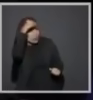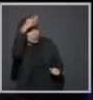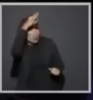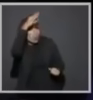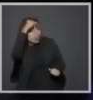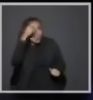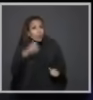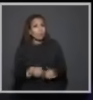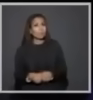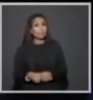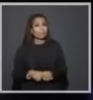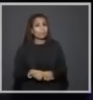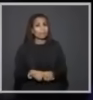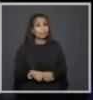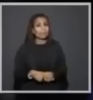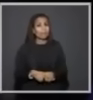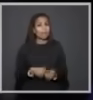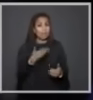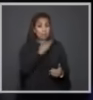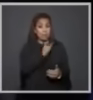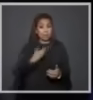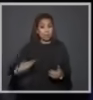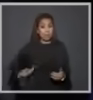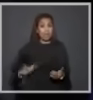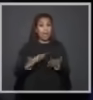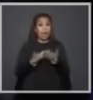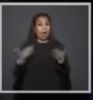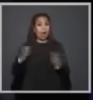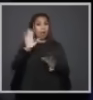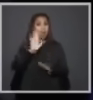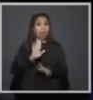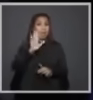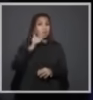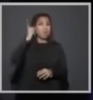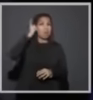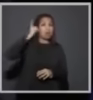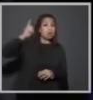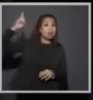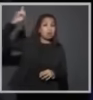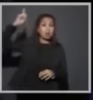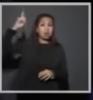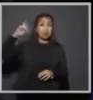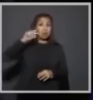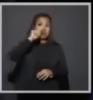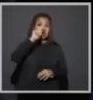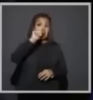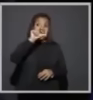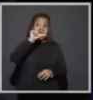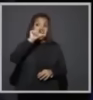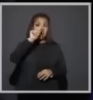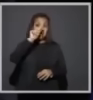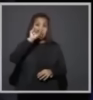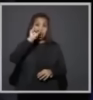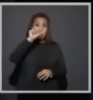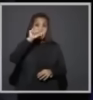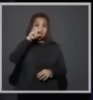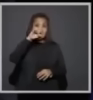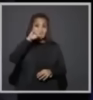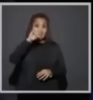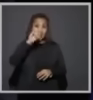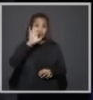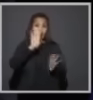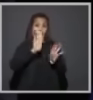dejan de ser tlatoanis, tiene que ver con la tradición son, decía don Daniel José